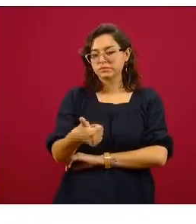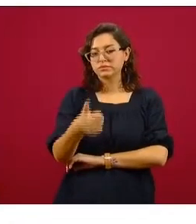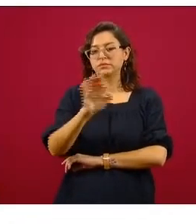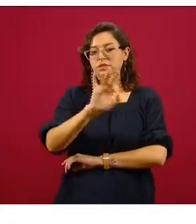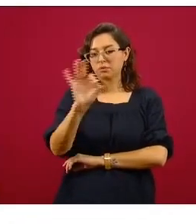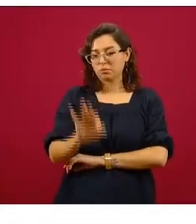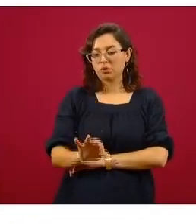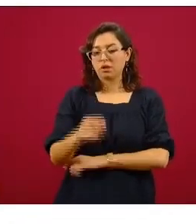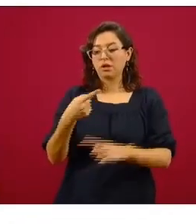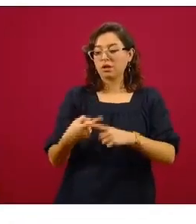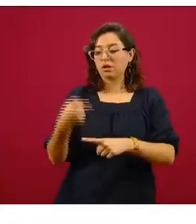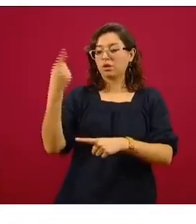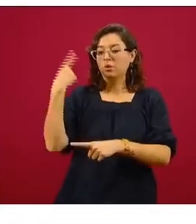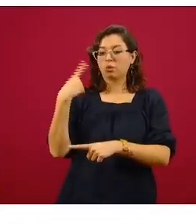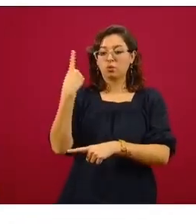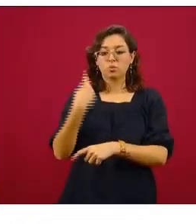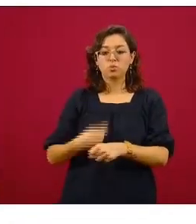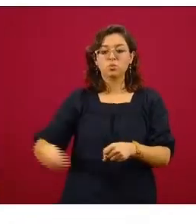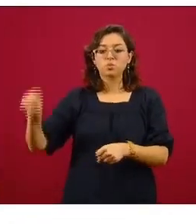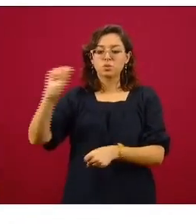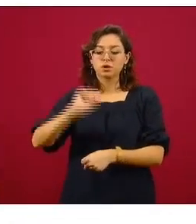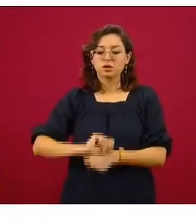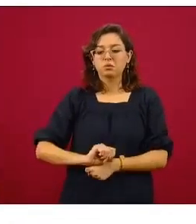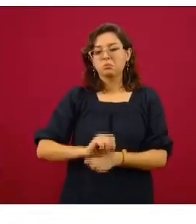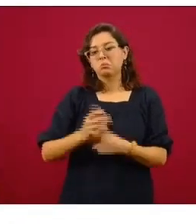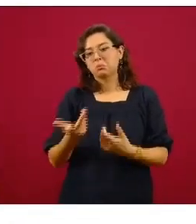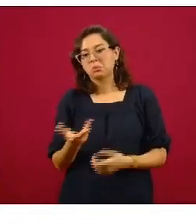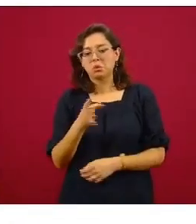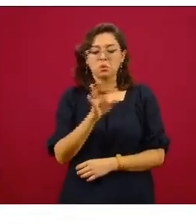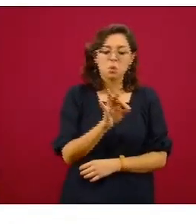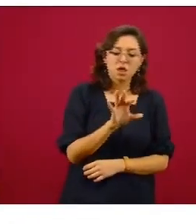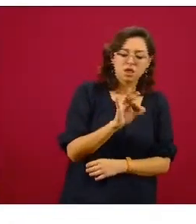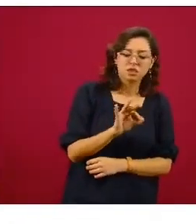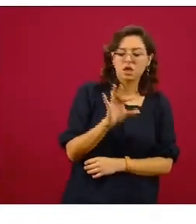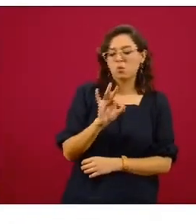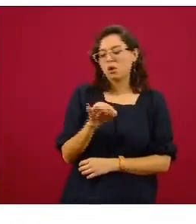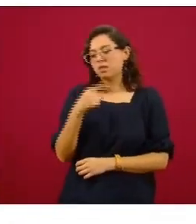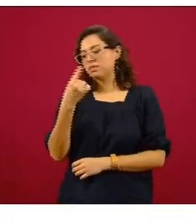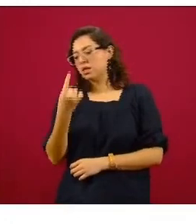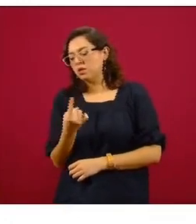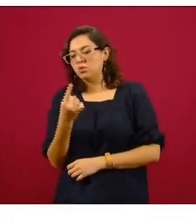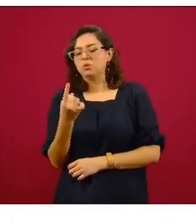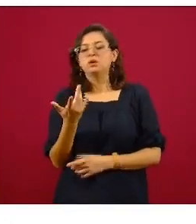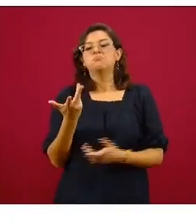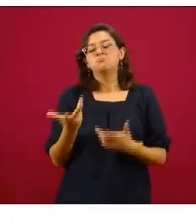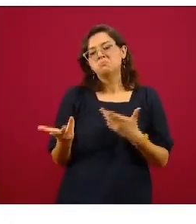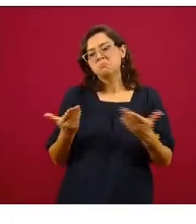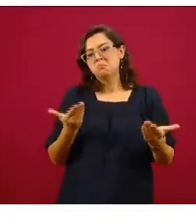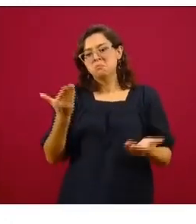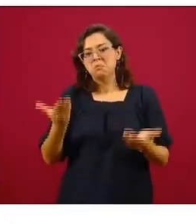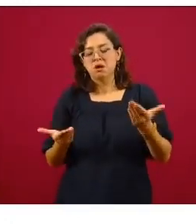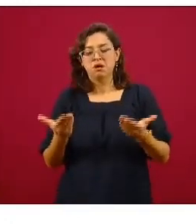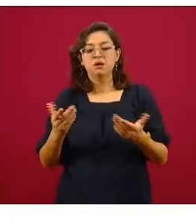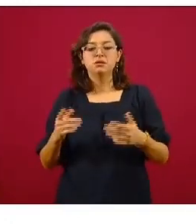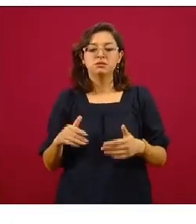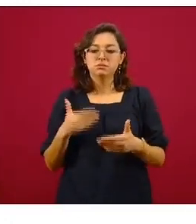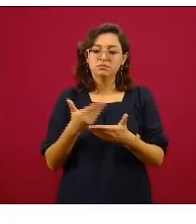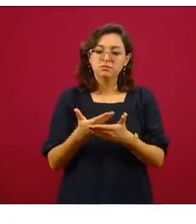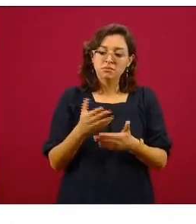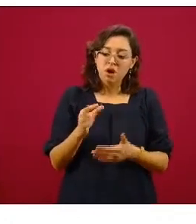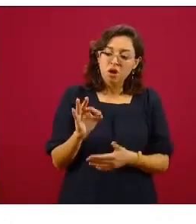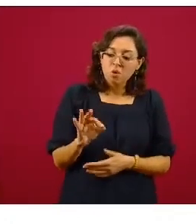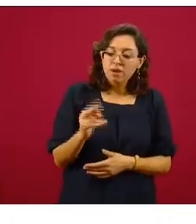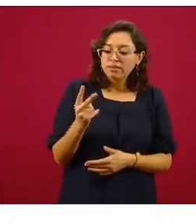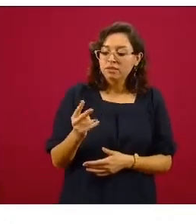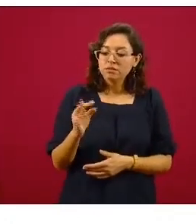Si recuerdan, hace una semana, más o menos las medias estaban entre 40, 41 para las semanas. Bueno, subieron 42,